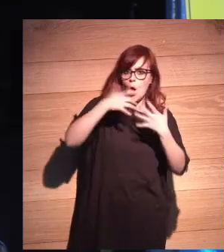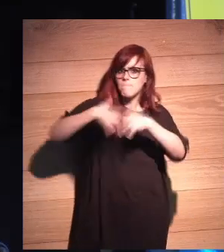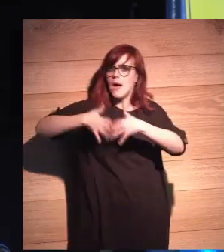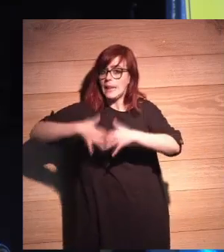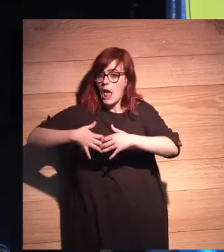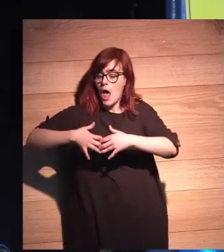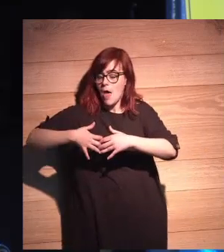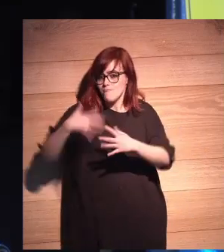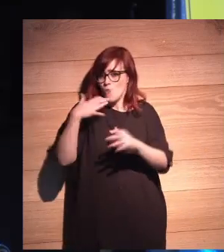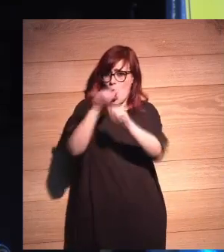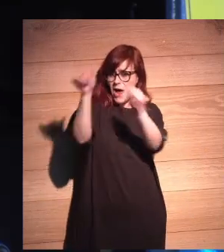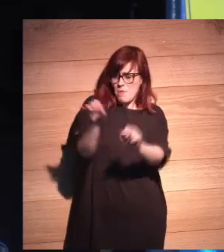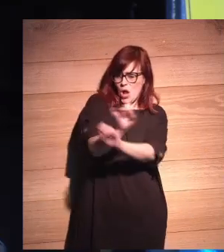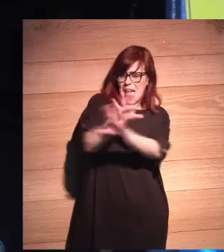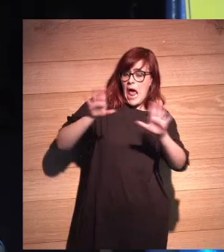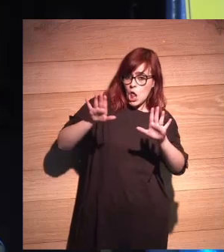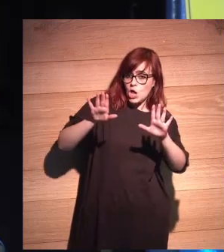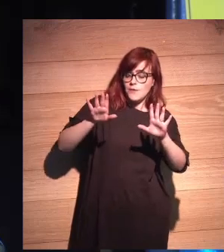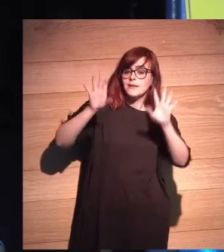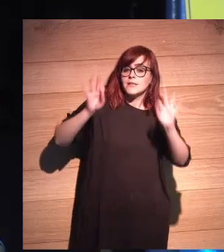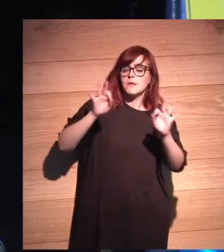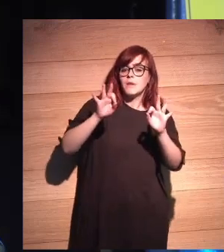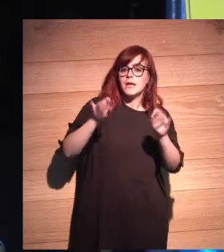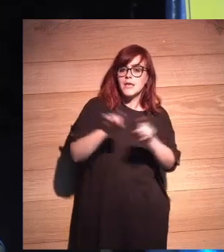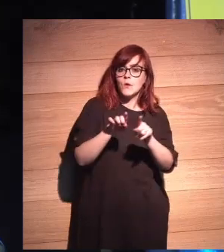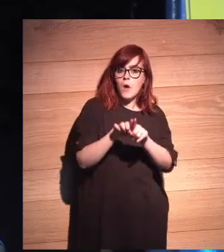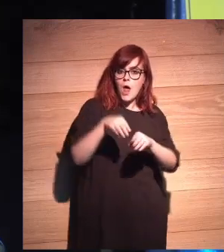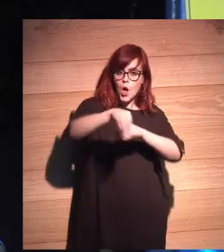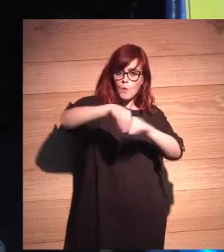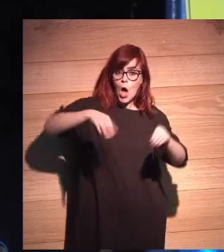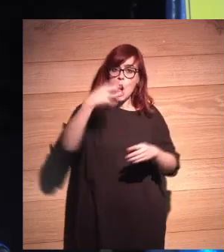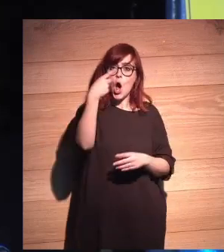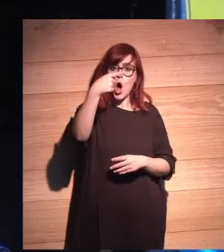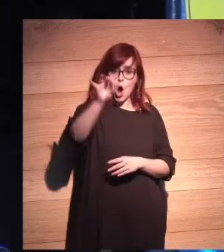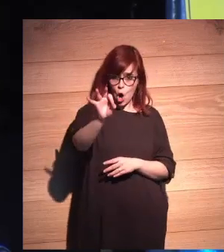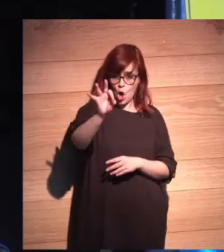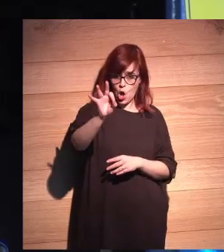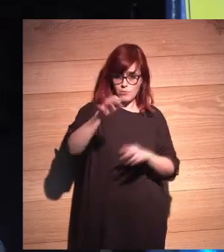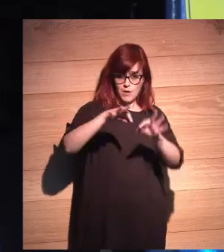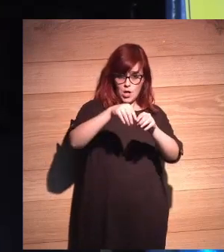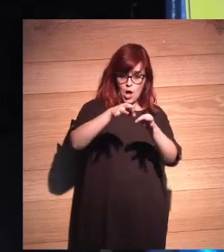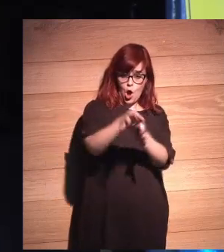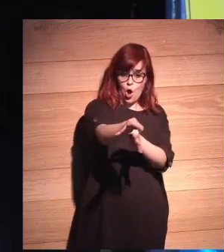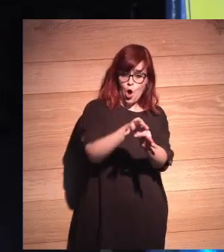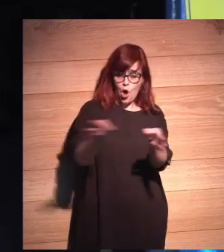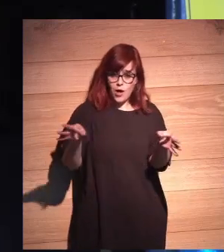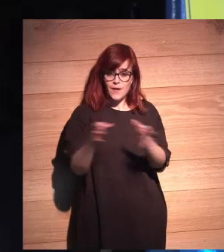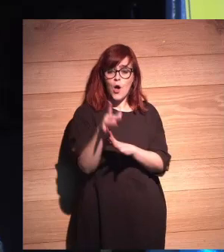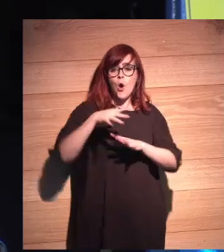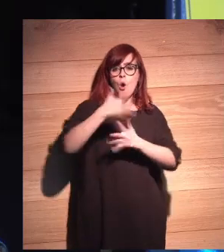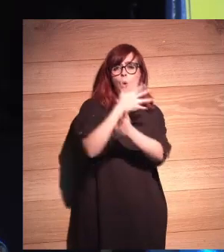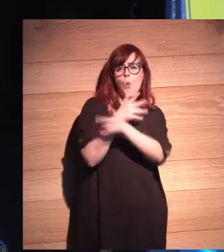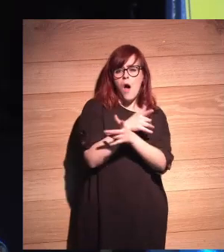máquinas? El ejemplo magistral es la jugada 37 del Go. El juego del Go,